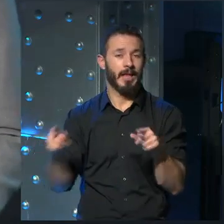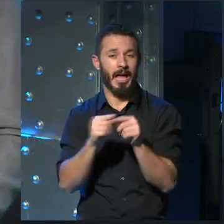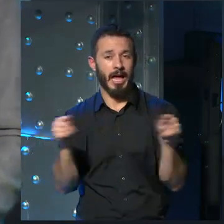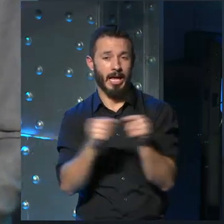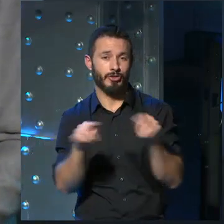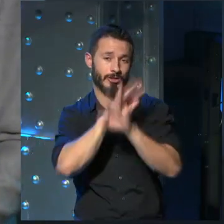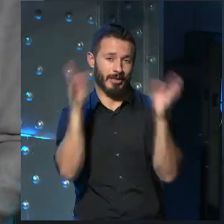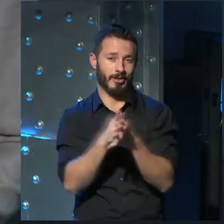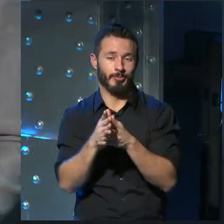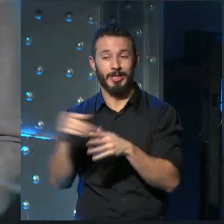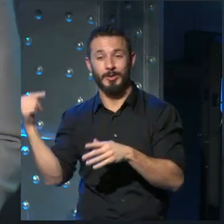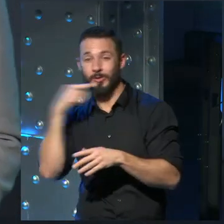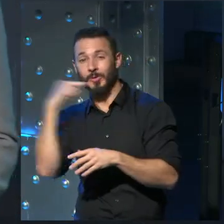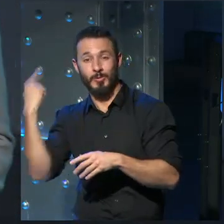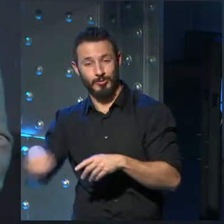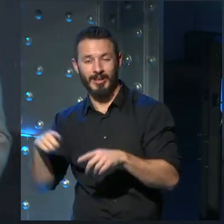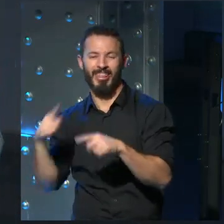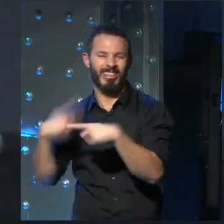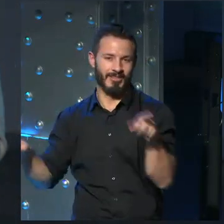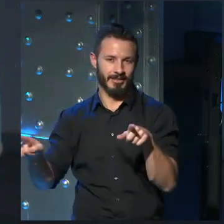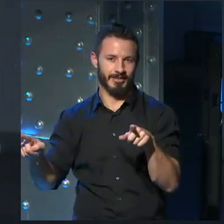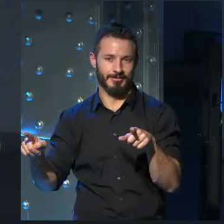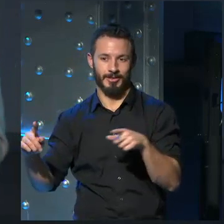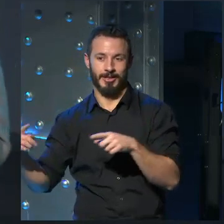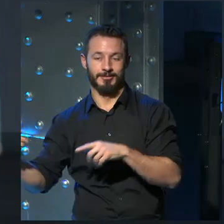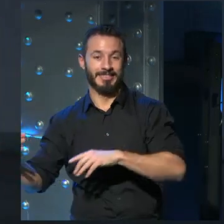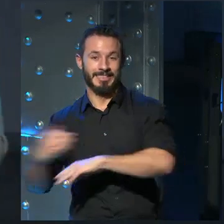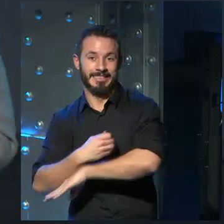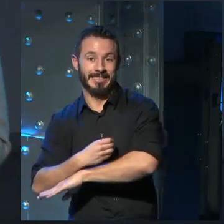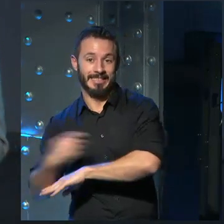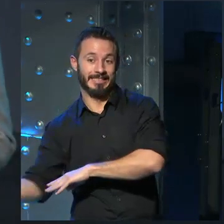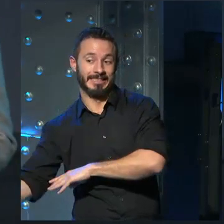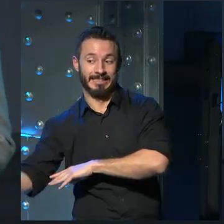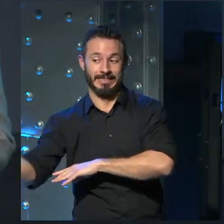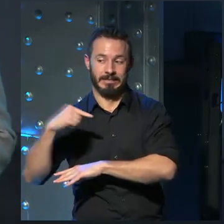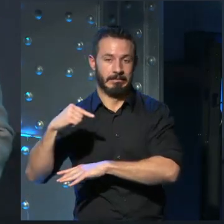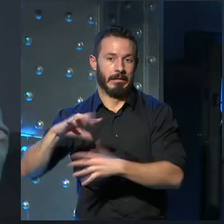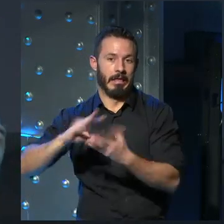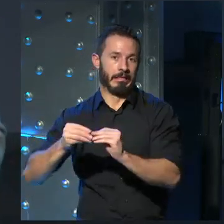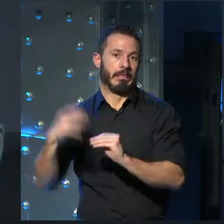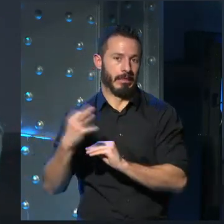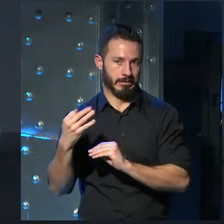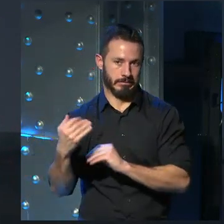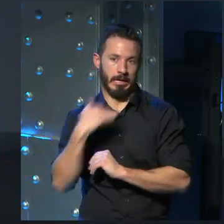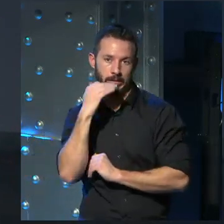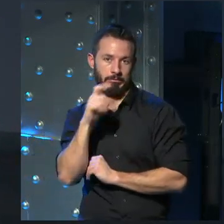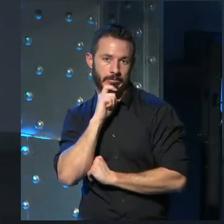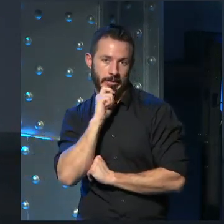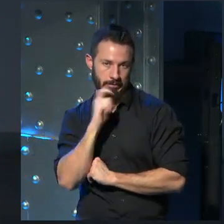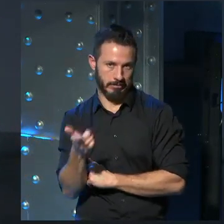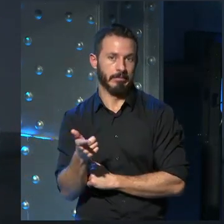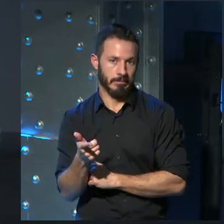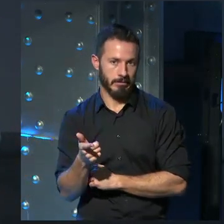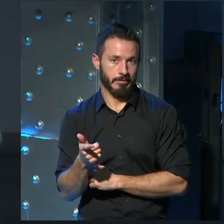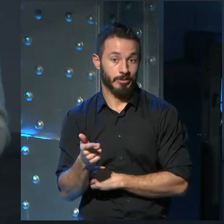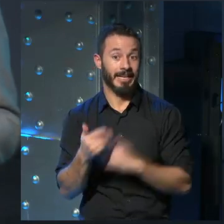ancho internacional, y para ellos supone una dificultad el poder hacer compatibles ambos sistemas,